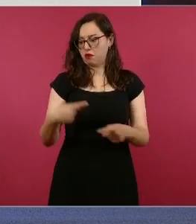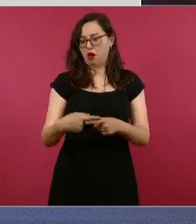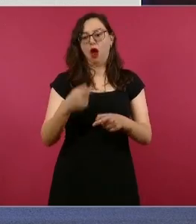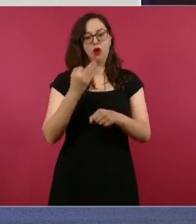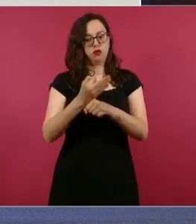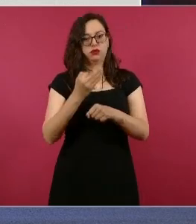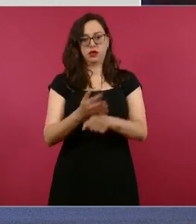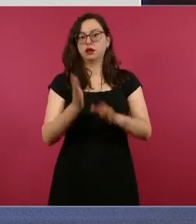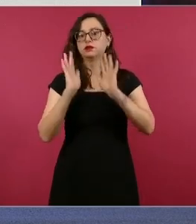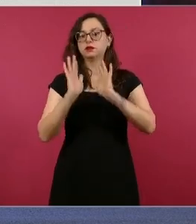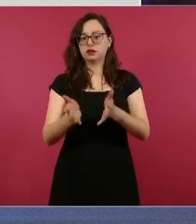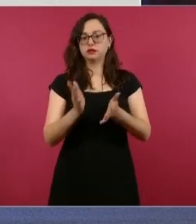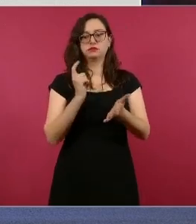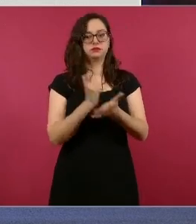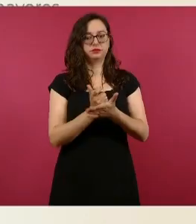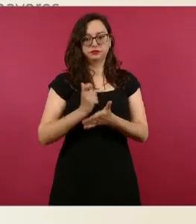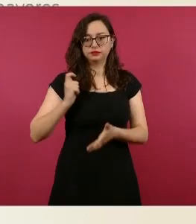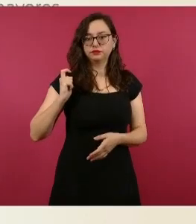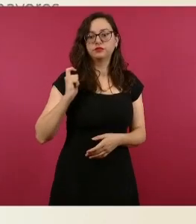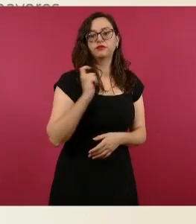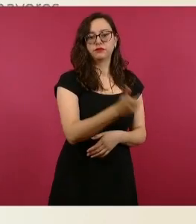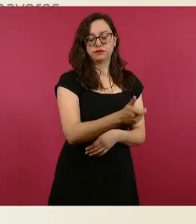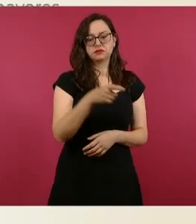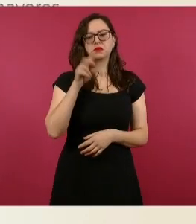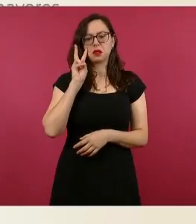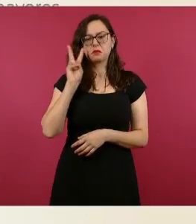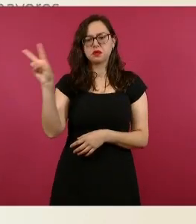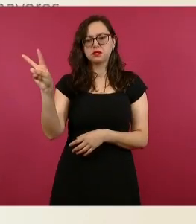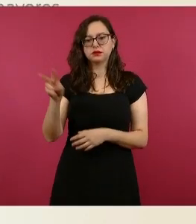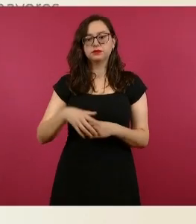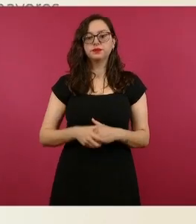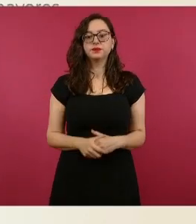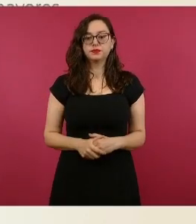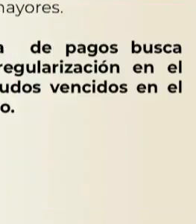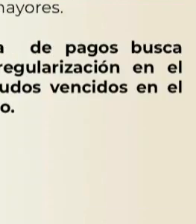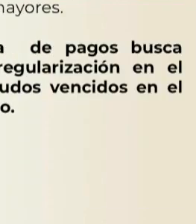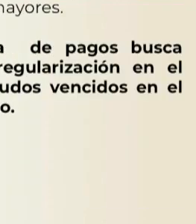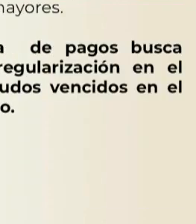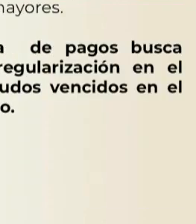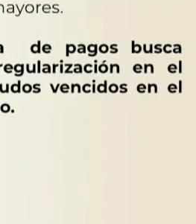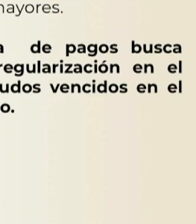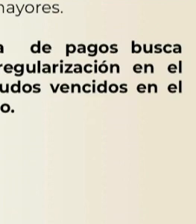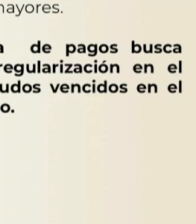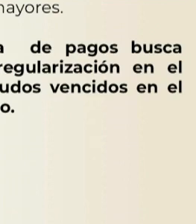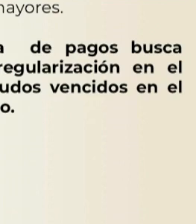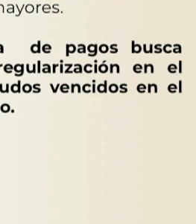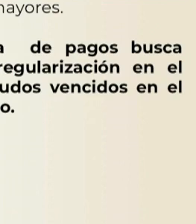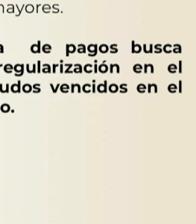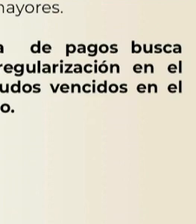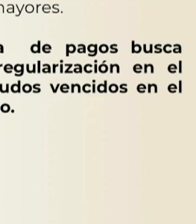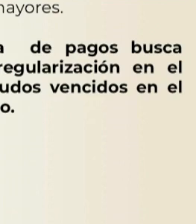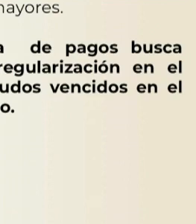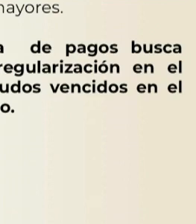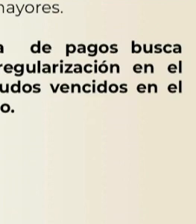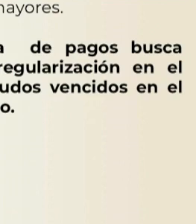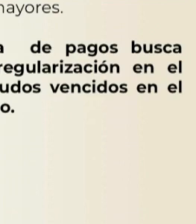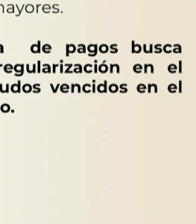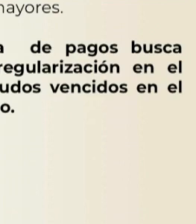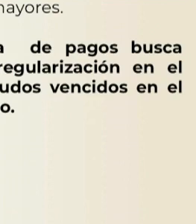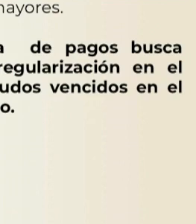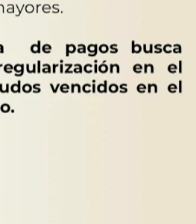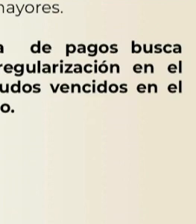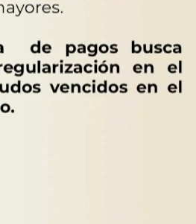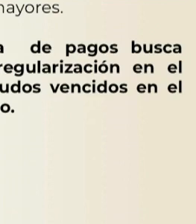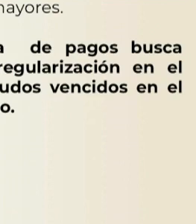pagamos 39 mil millones por mes a proveedores. En promedio, 39 mil cada